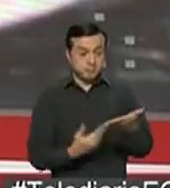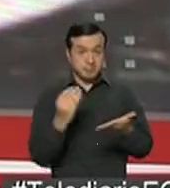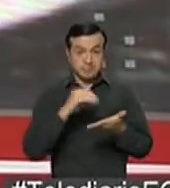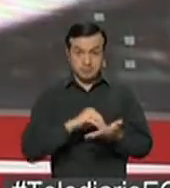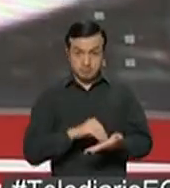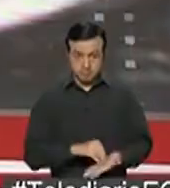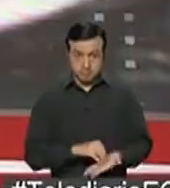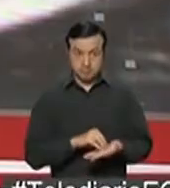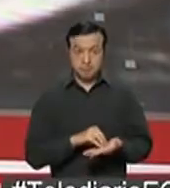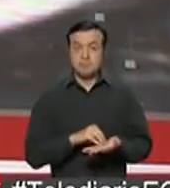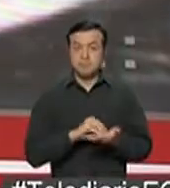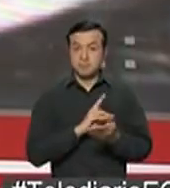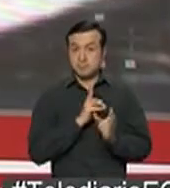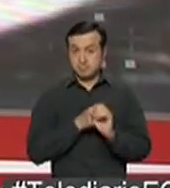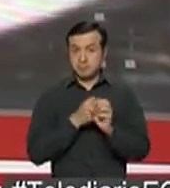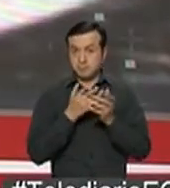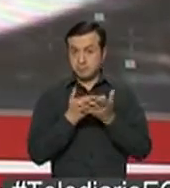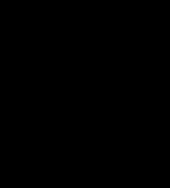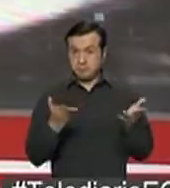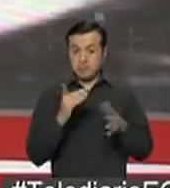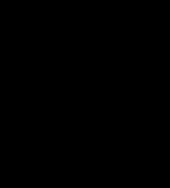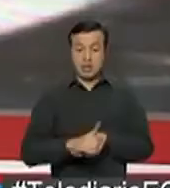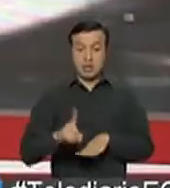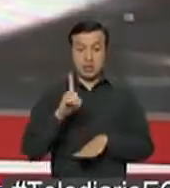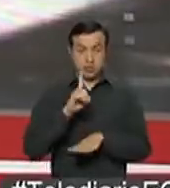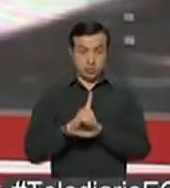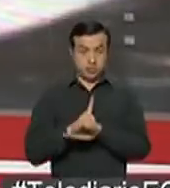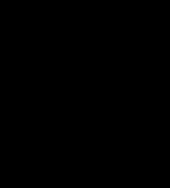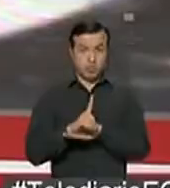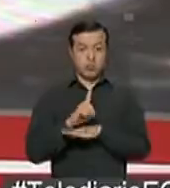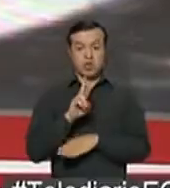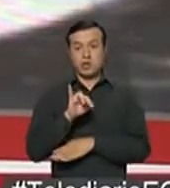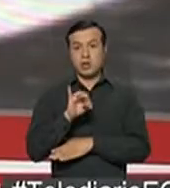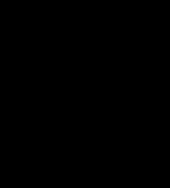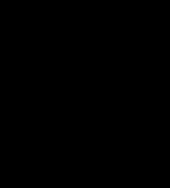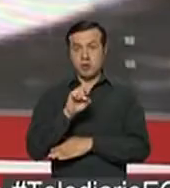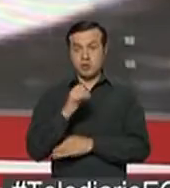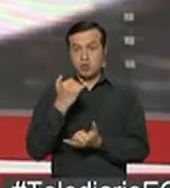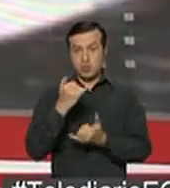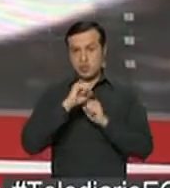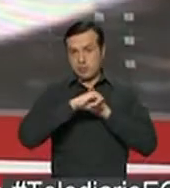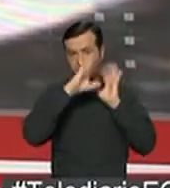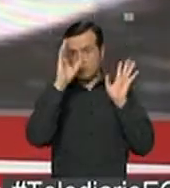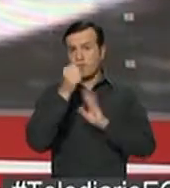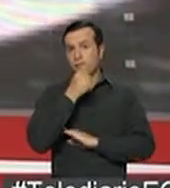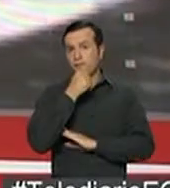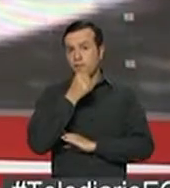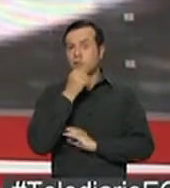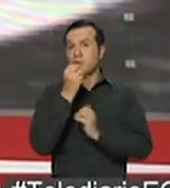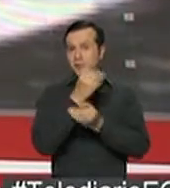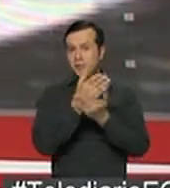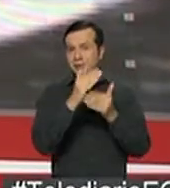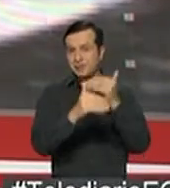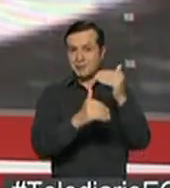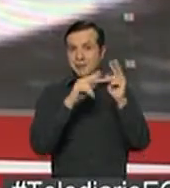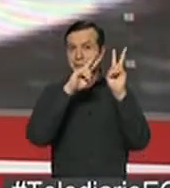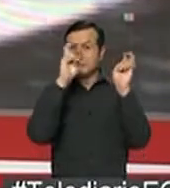comunicación involucrados en el tema. El director ejecutivo del organismo, Ricardo Freire, en primera impresión, comentó detalles del